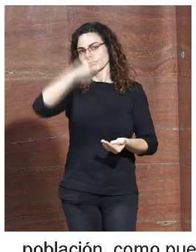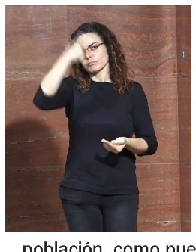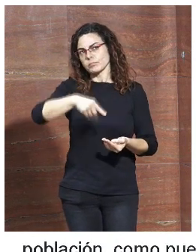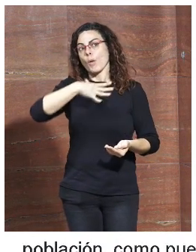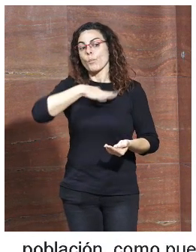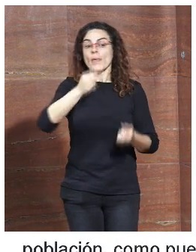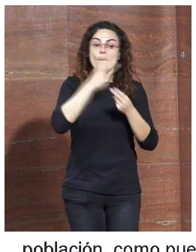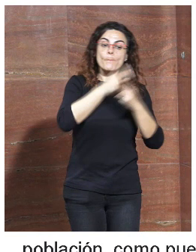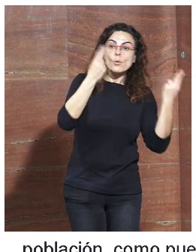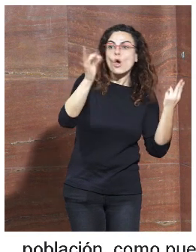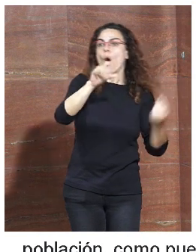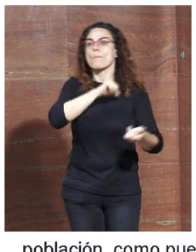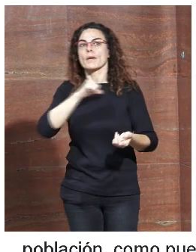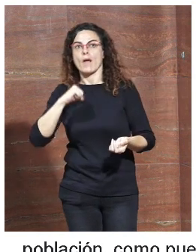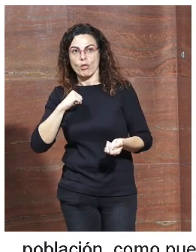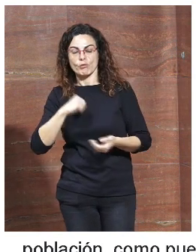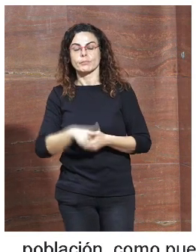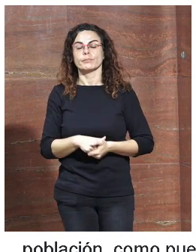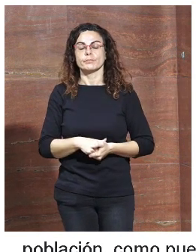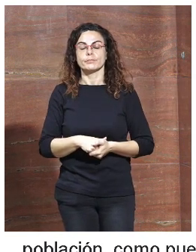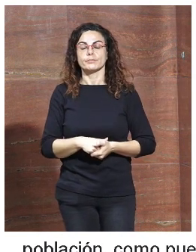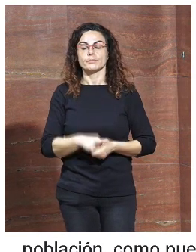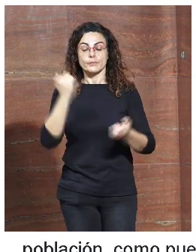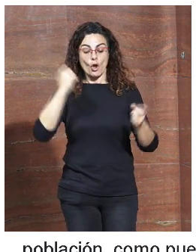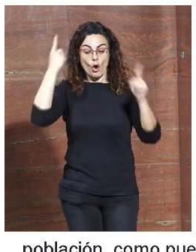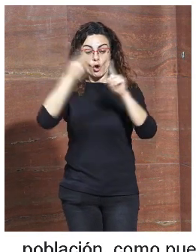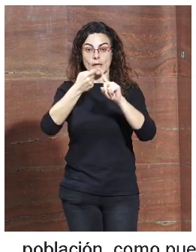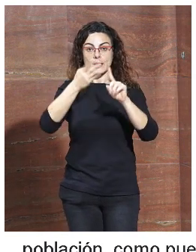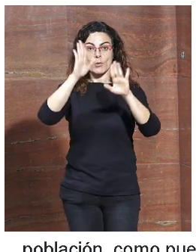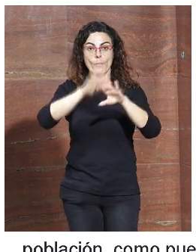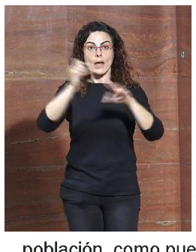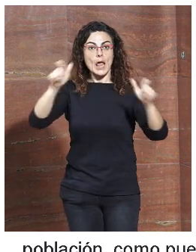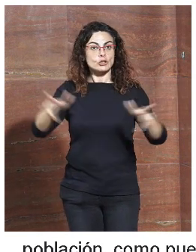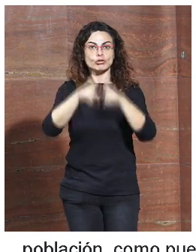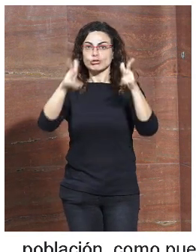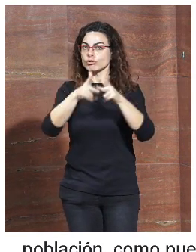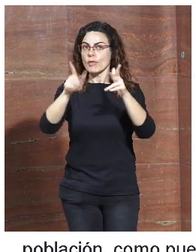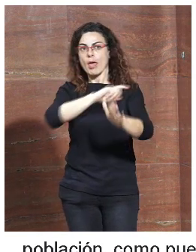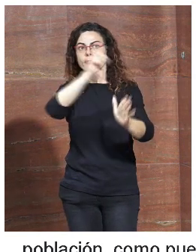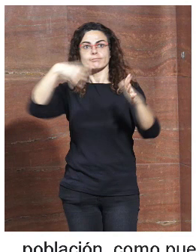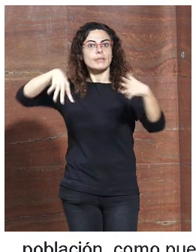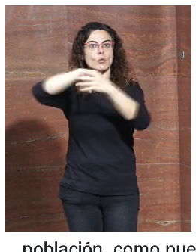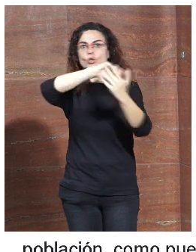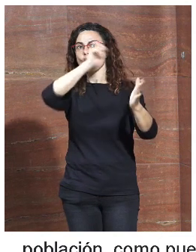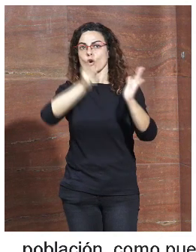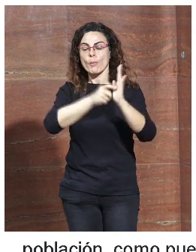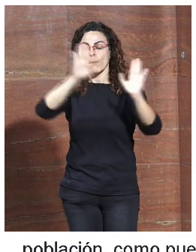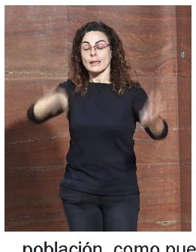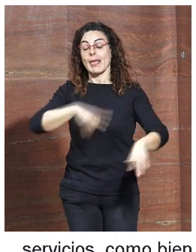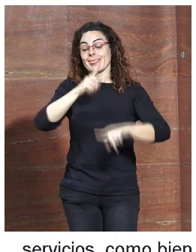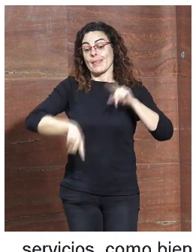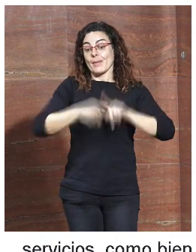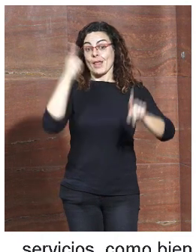índole público o privado. Con el fin de alcanzar una sociedad plenamente inclusiva, y así como se marcan los objetivos y